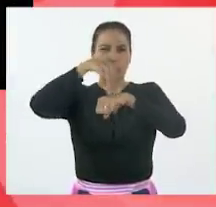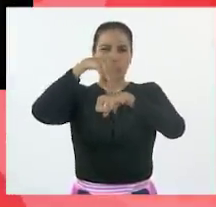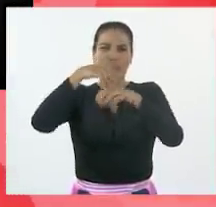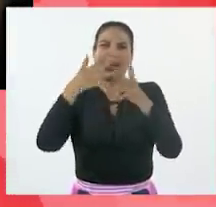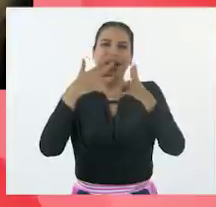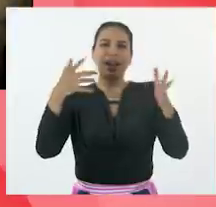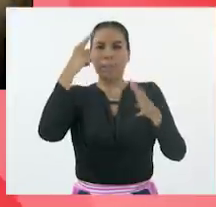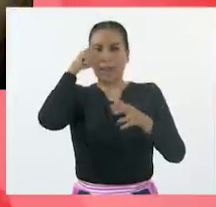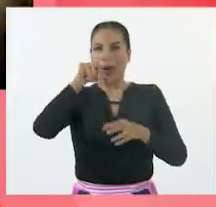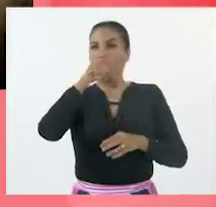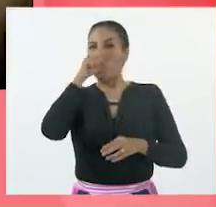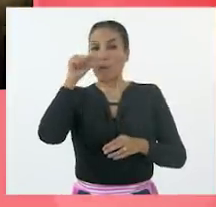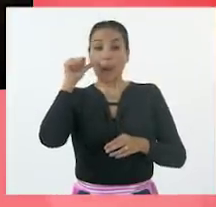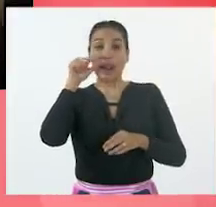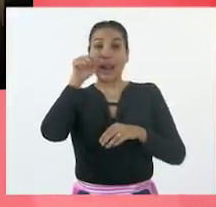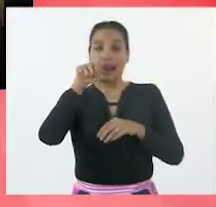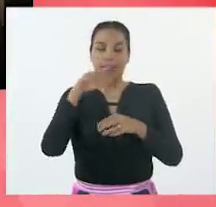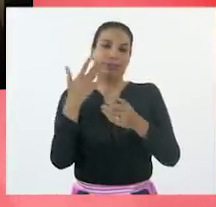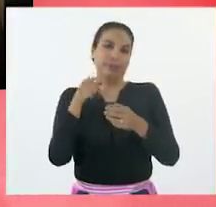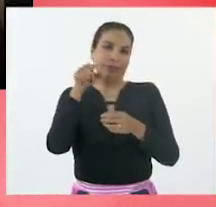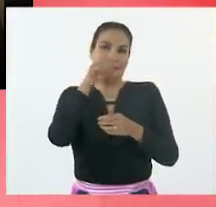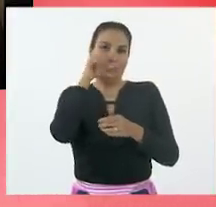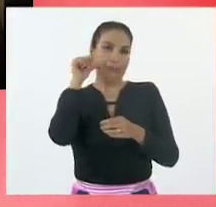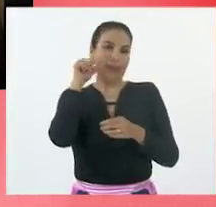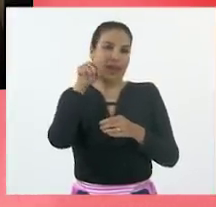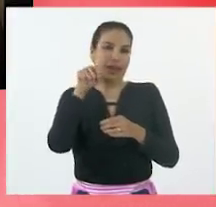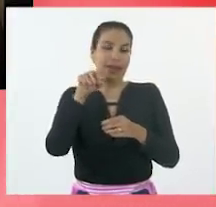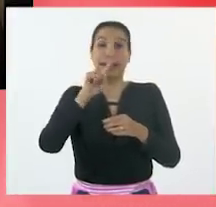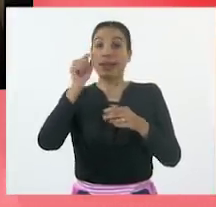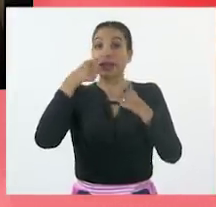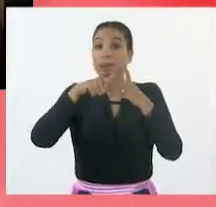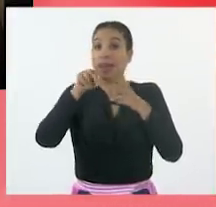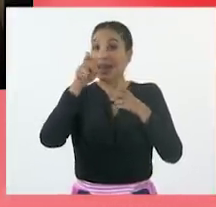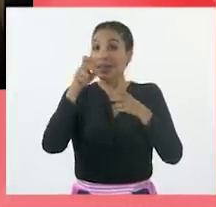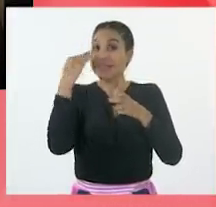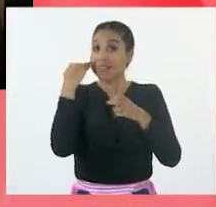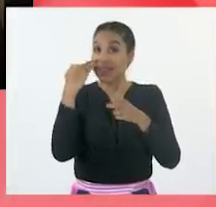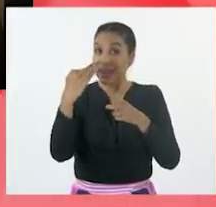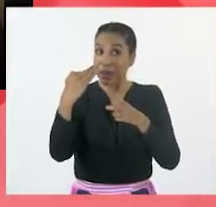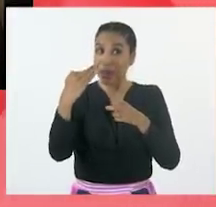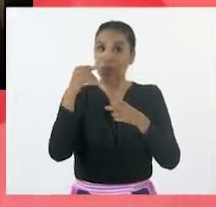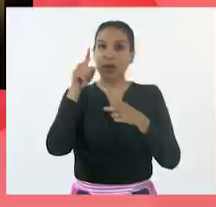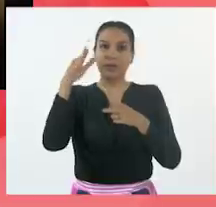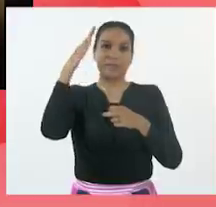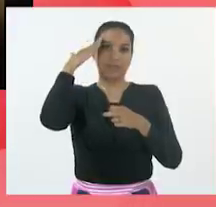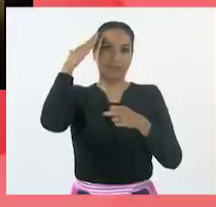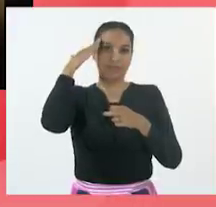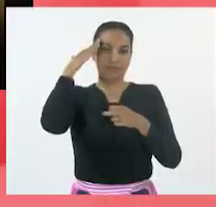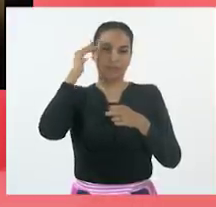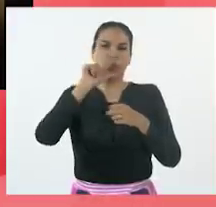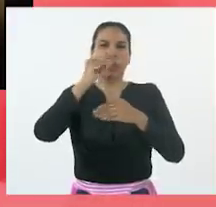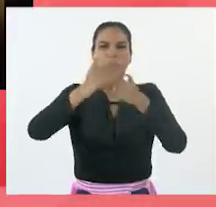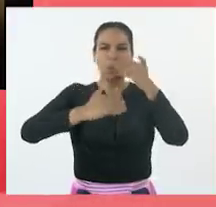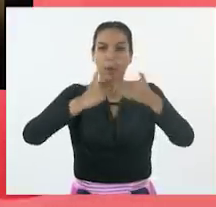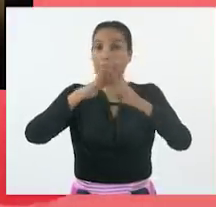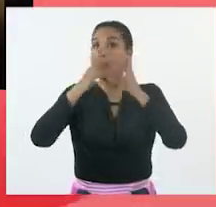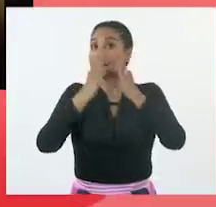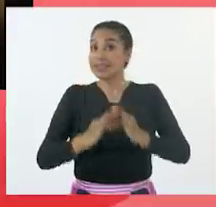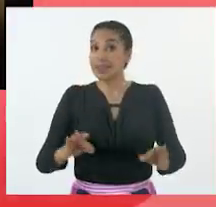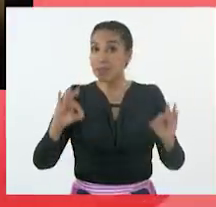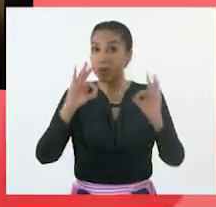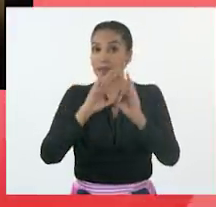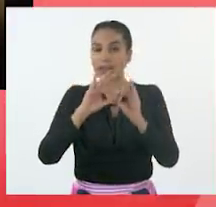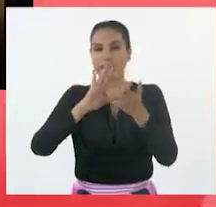Juárez. Y es que sería él quien a partir de este momento encabezaría uno de los procesos más importantes